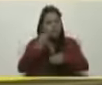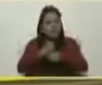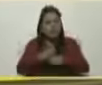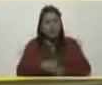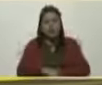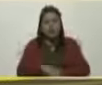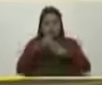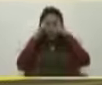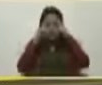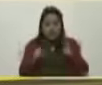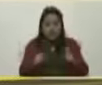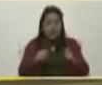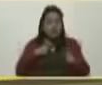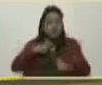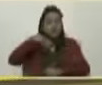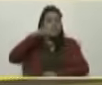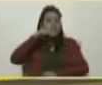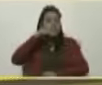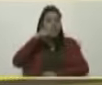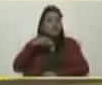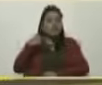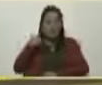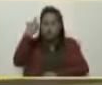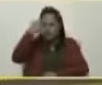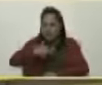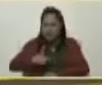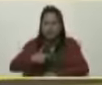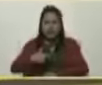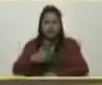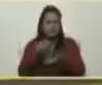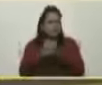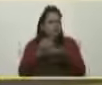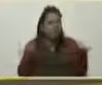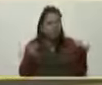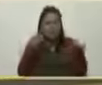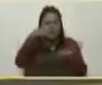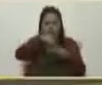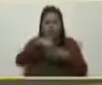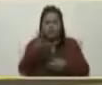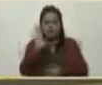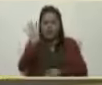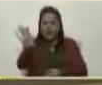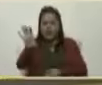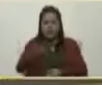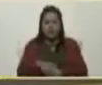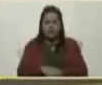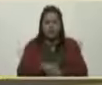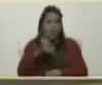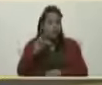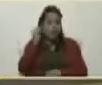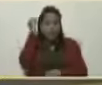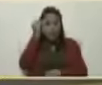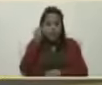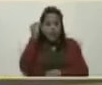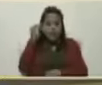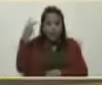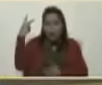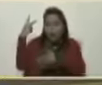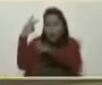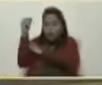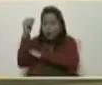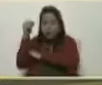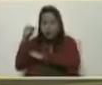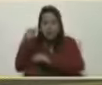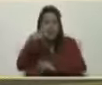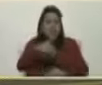nietos y me siento una persona realizada en mi país. Y no pienso por ninguna manera irme de San Juan